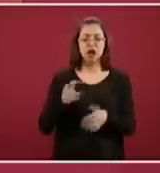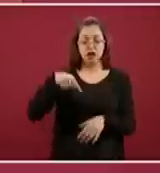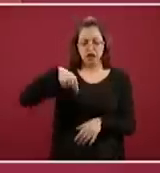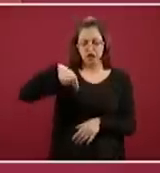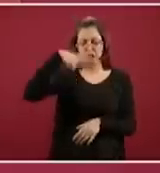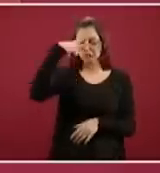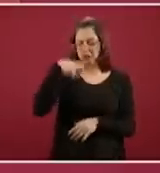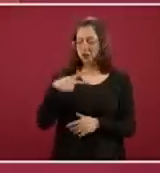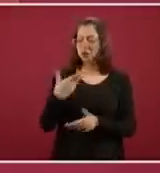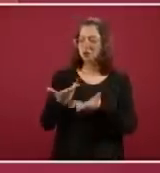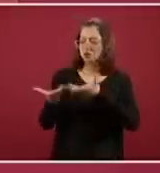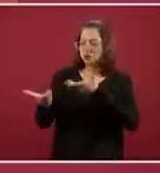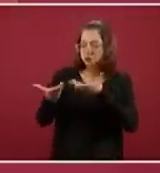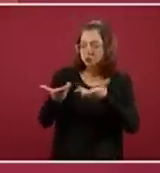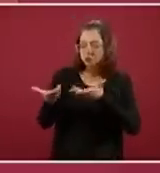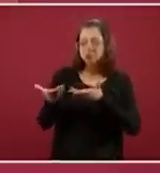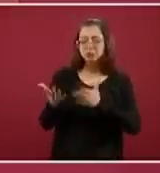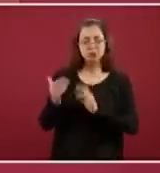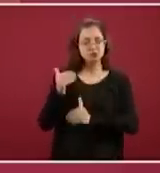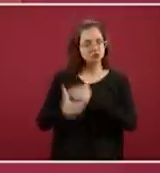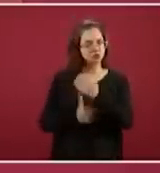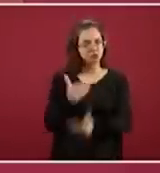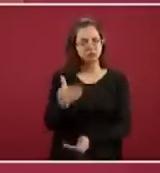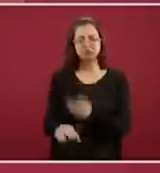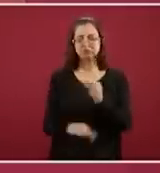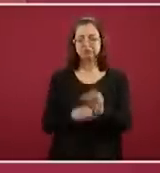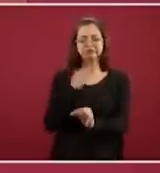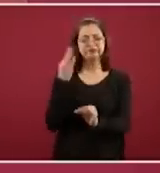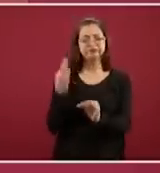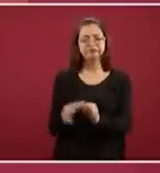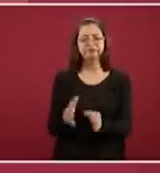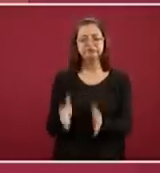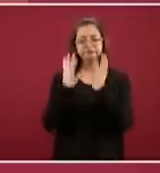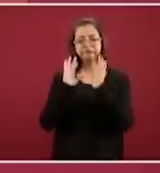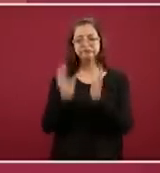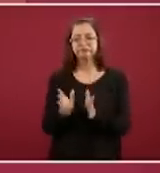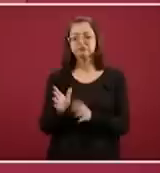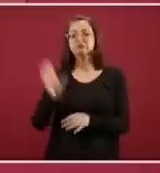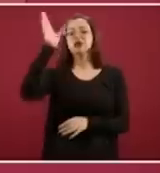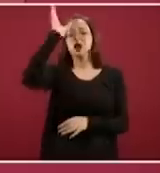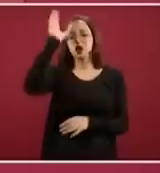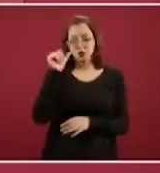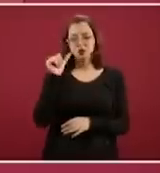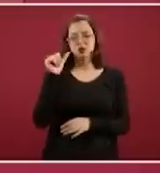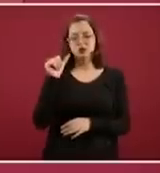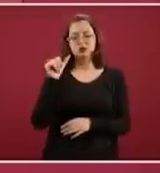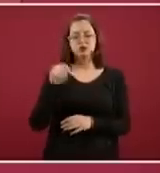procedimiento en nuestro país y hay acuerdo